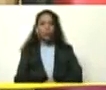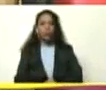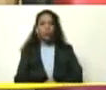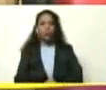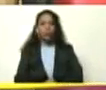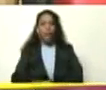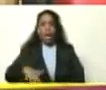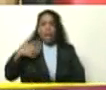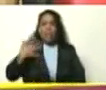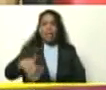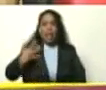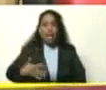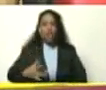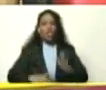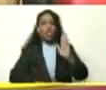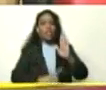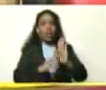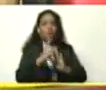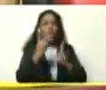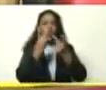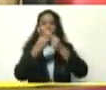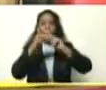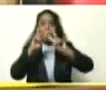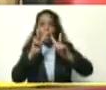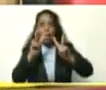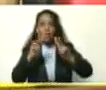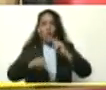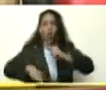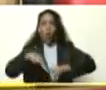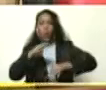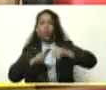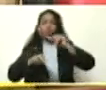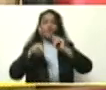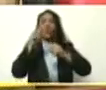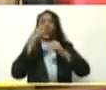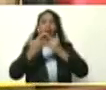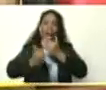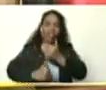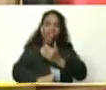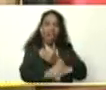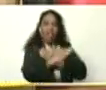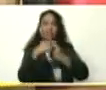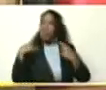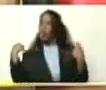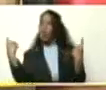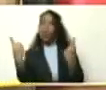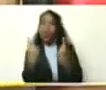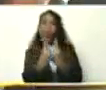el derecho al desarrollo, a la paz, al avance.